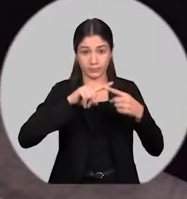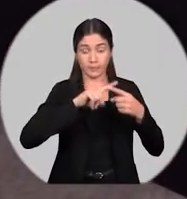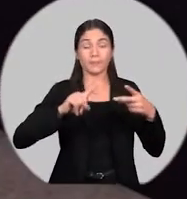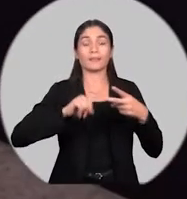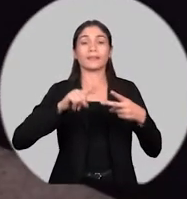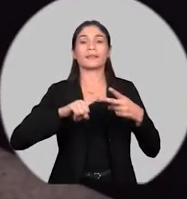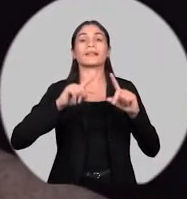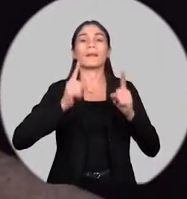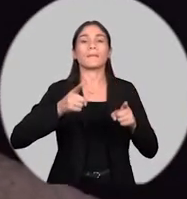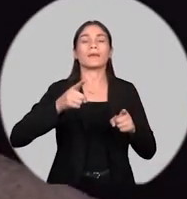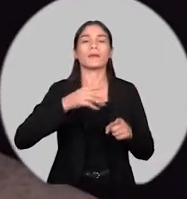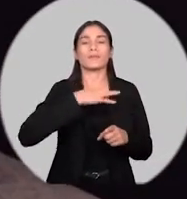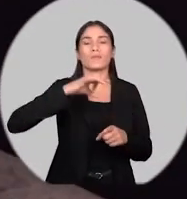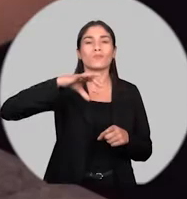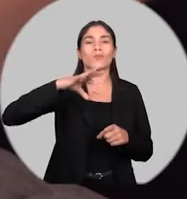cacao.